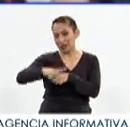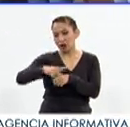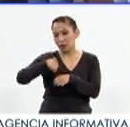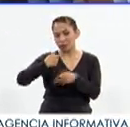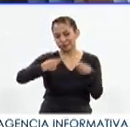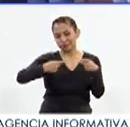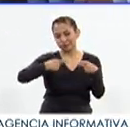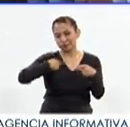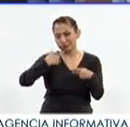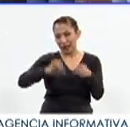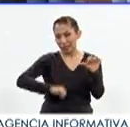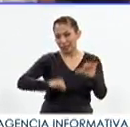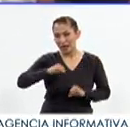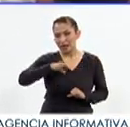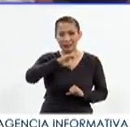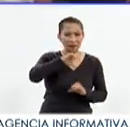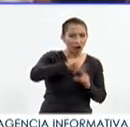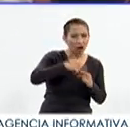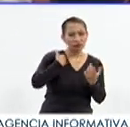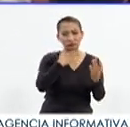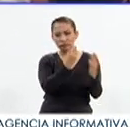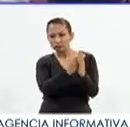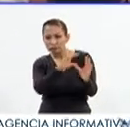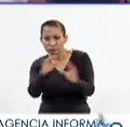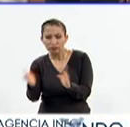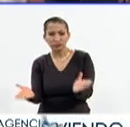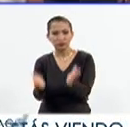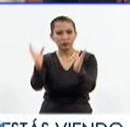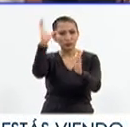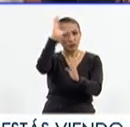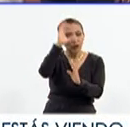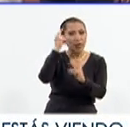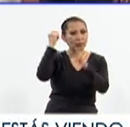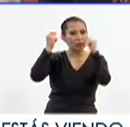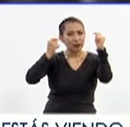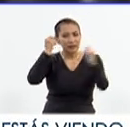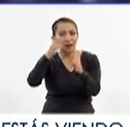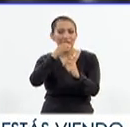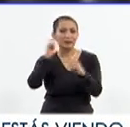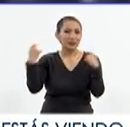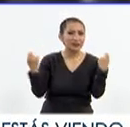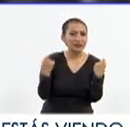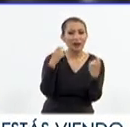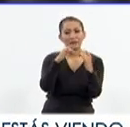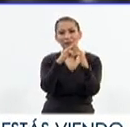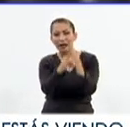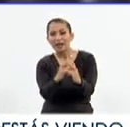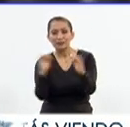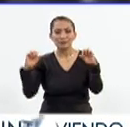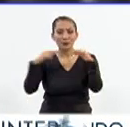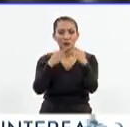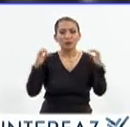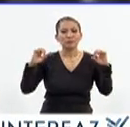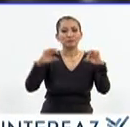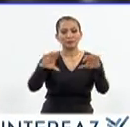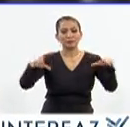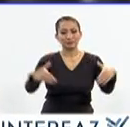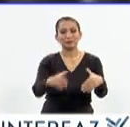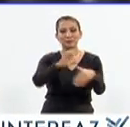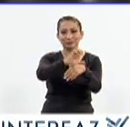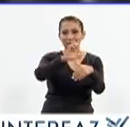México organiza eventos cívicos, académicos, de promoción cultural, turística, festivales, ferias y encuentros con la